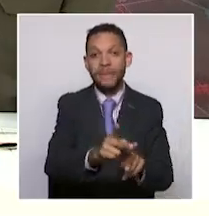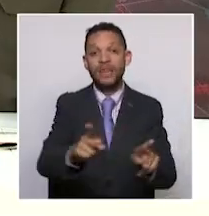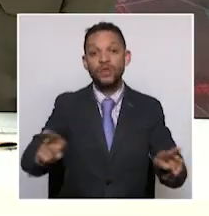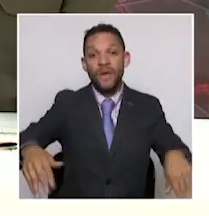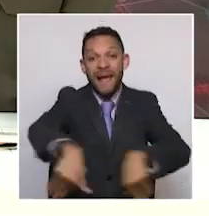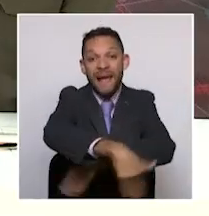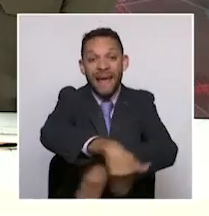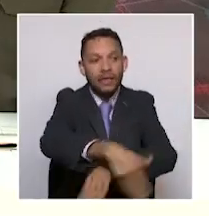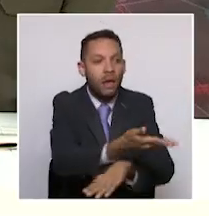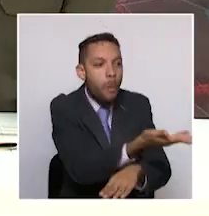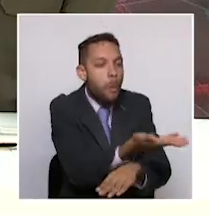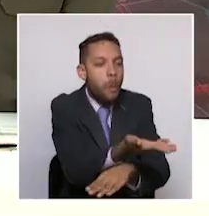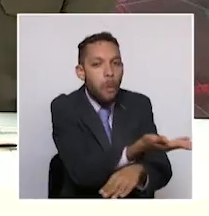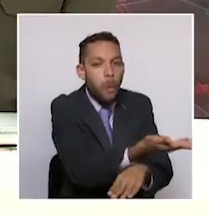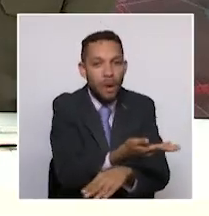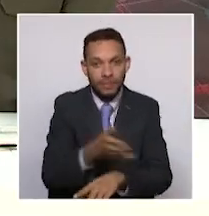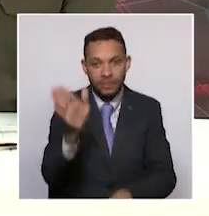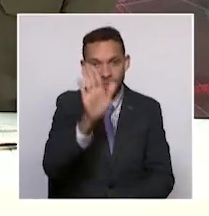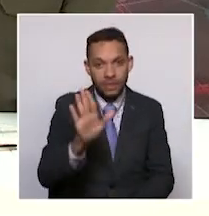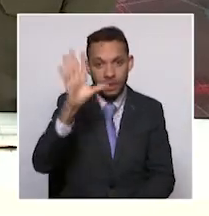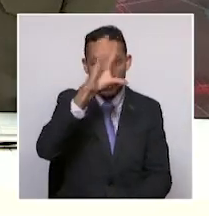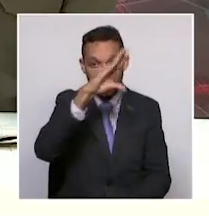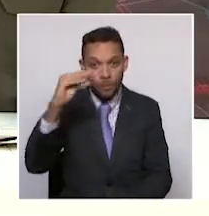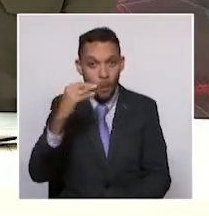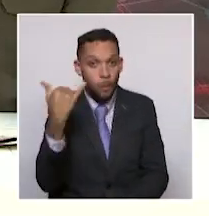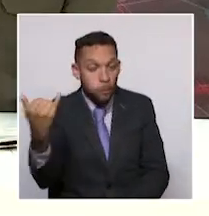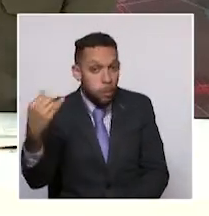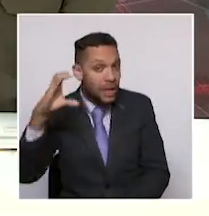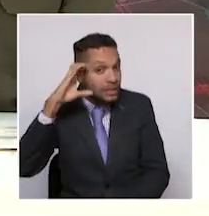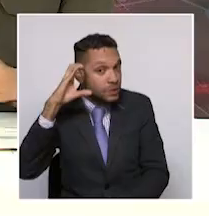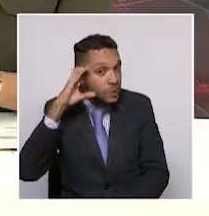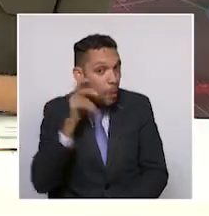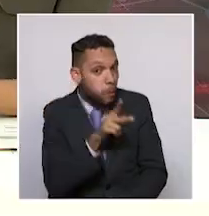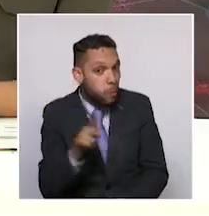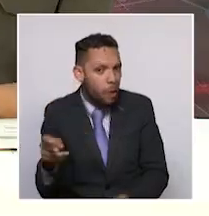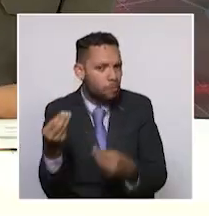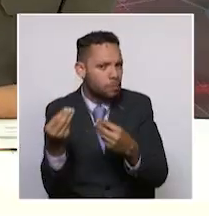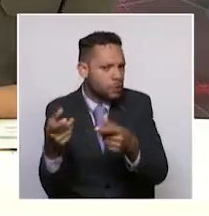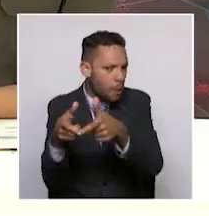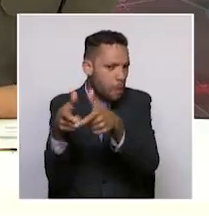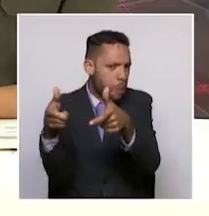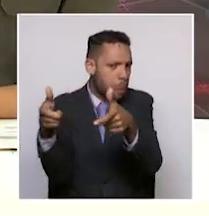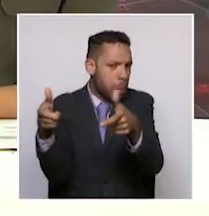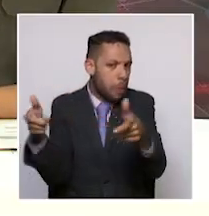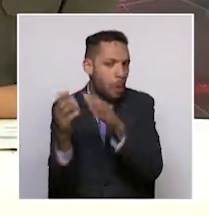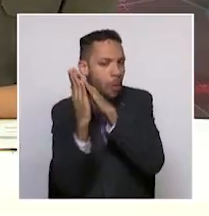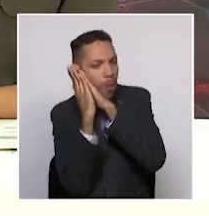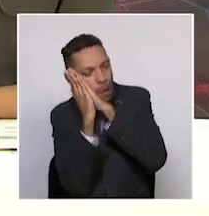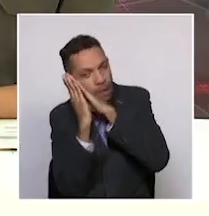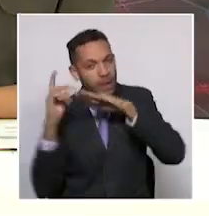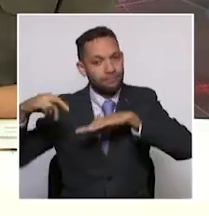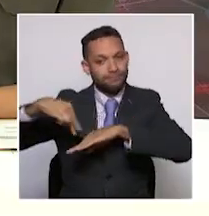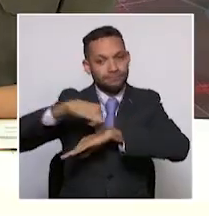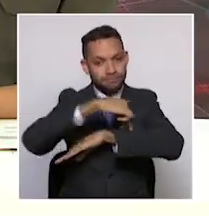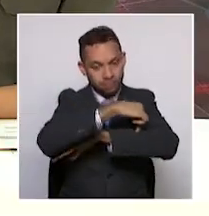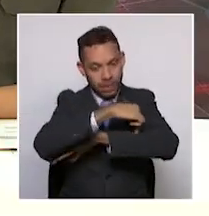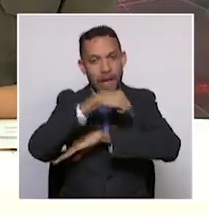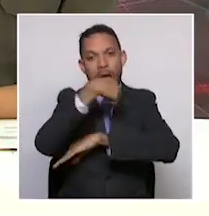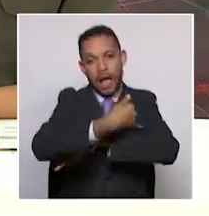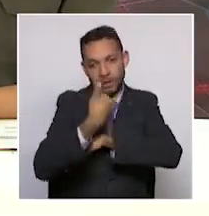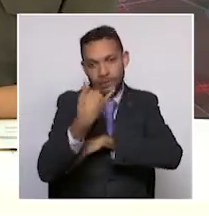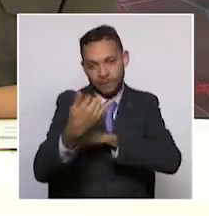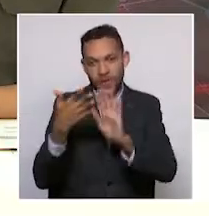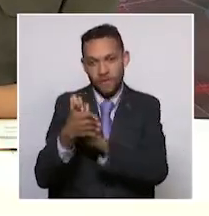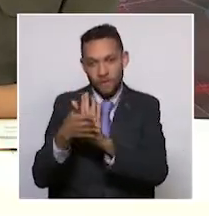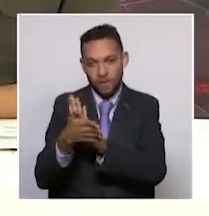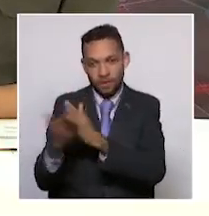Y miren el caso del departamento del Quindío, ciudadanos denuncian presencia masiva de personas durmiendo en los andenes. Aquí está precisamente ese informe,